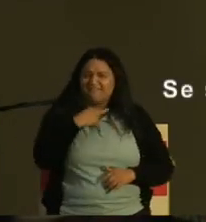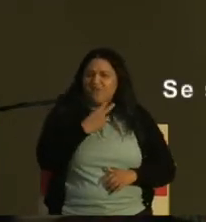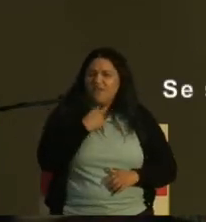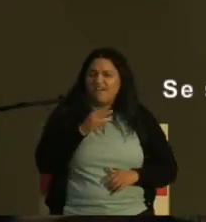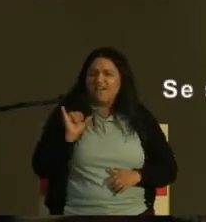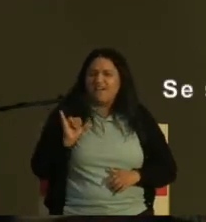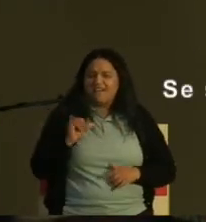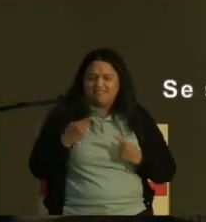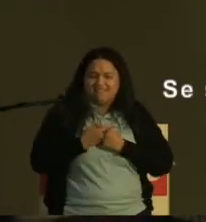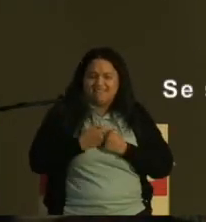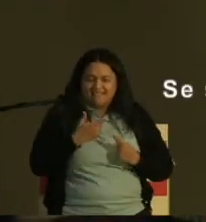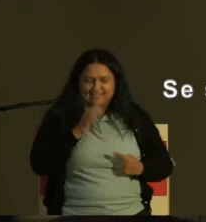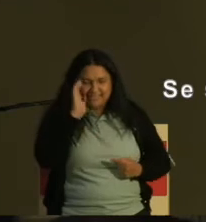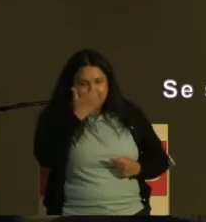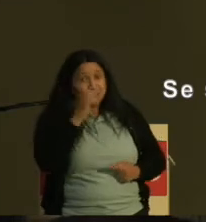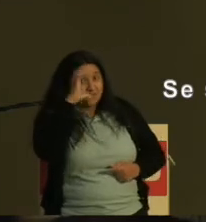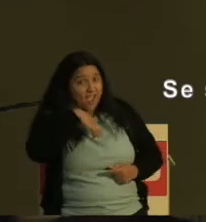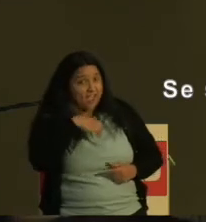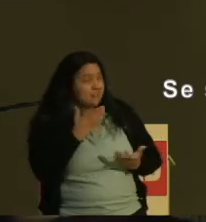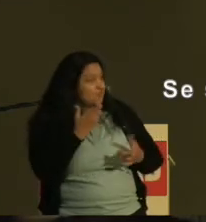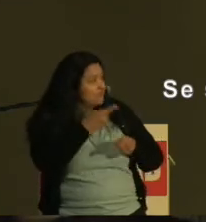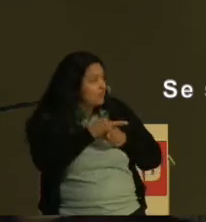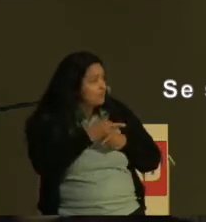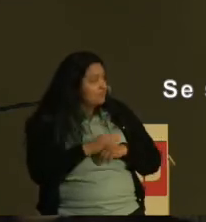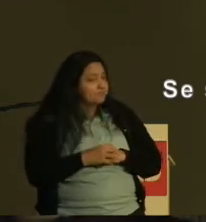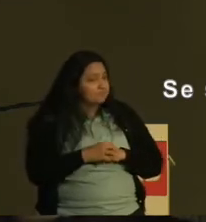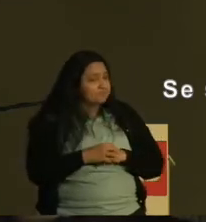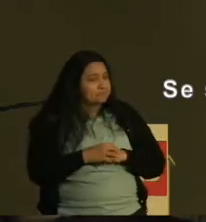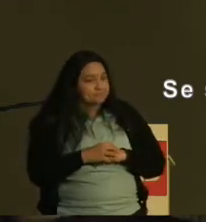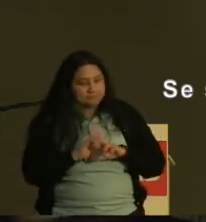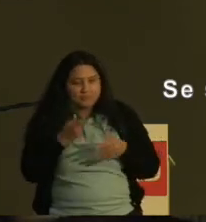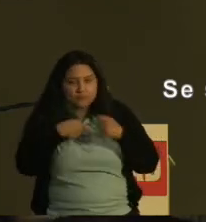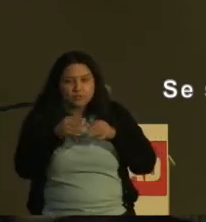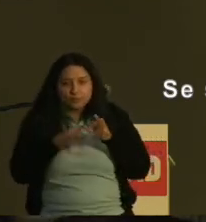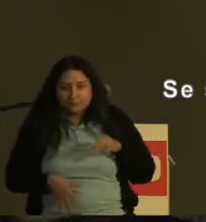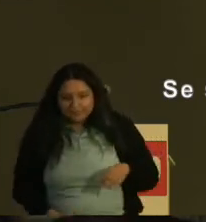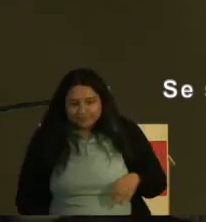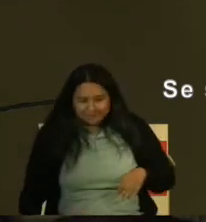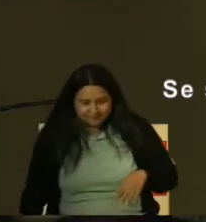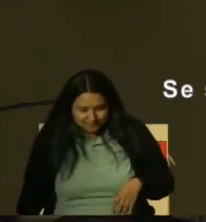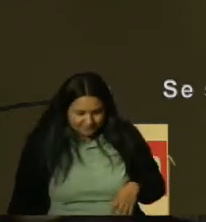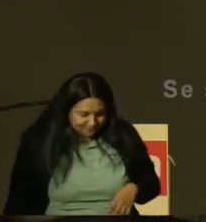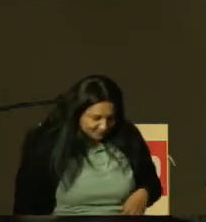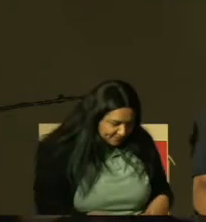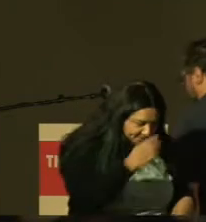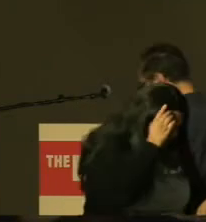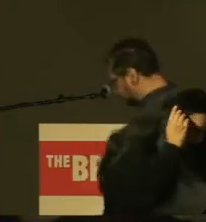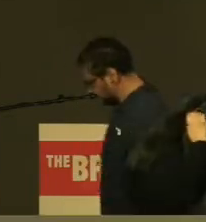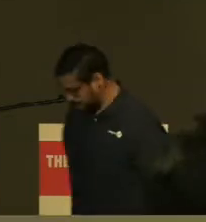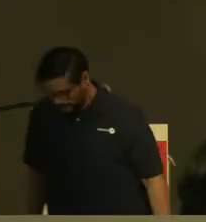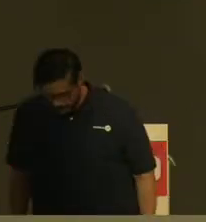It feels very estranging in some way. I want to, well, you know, you mentioned Zapato. I just want to